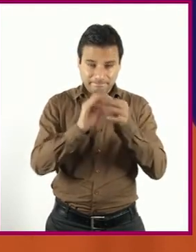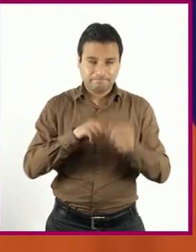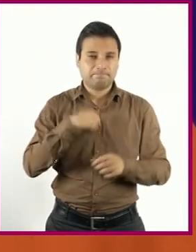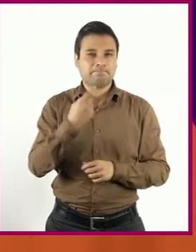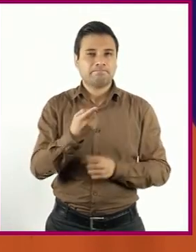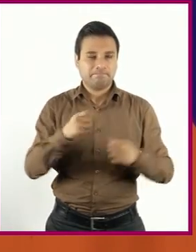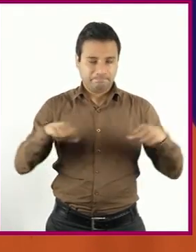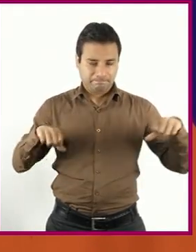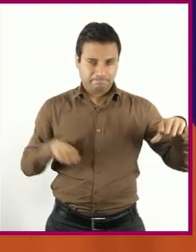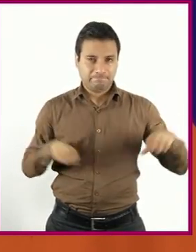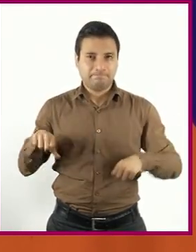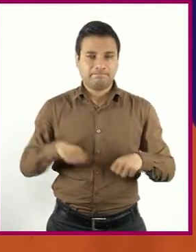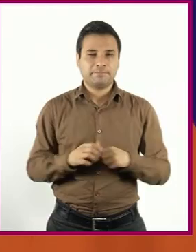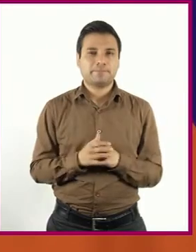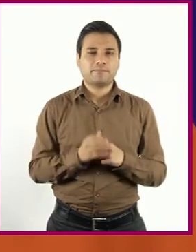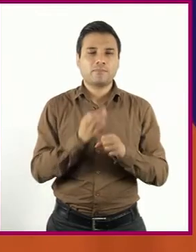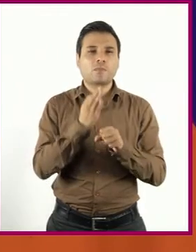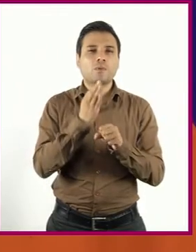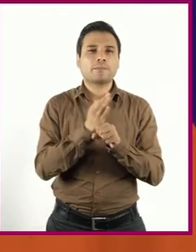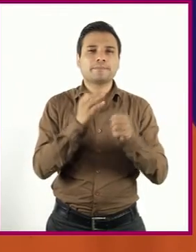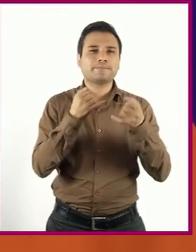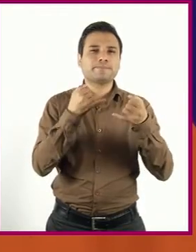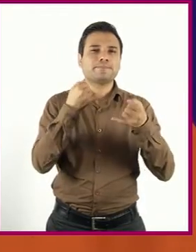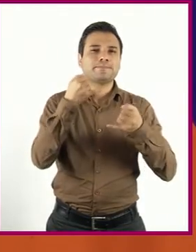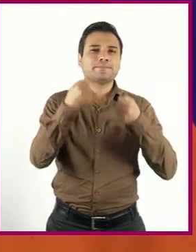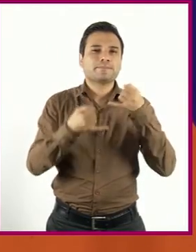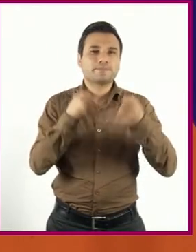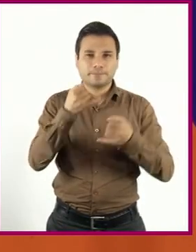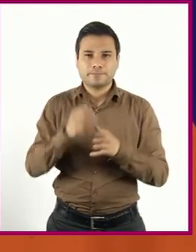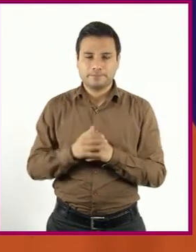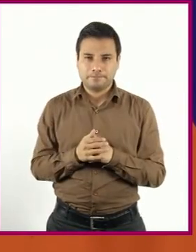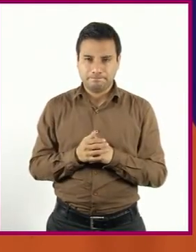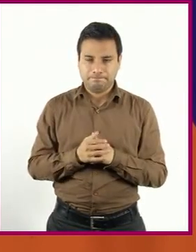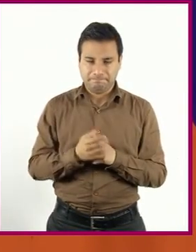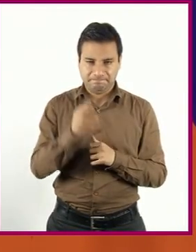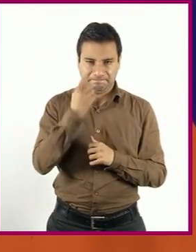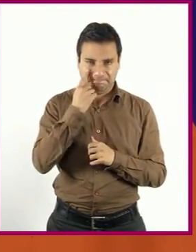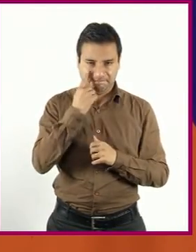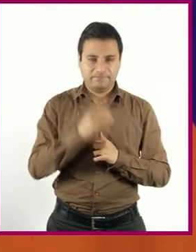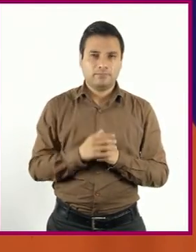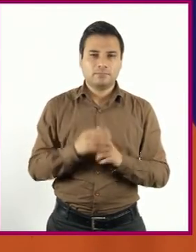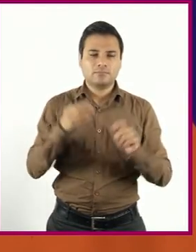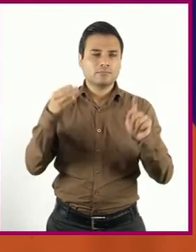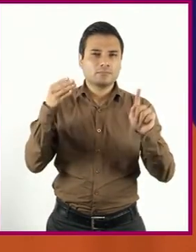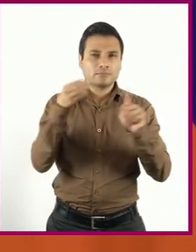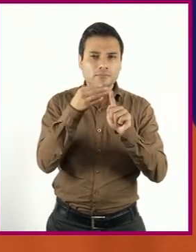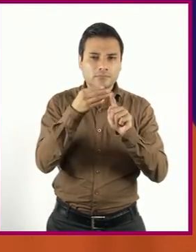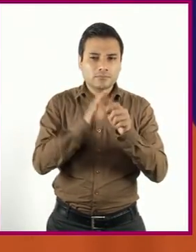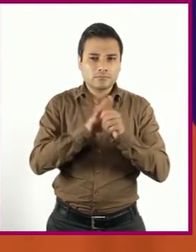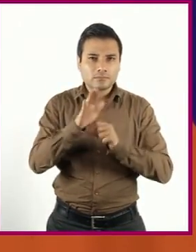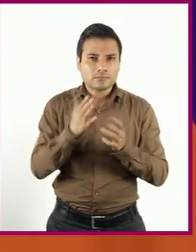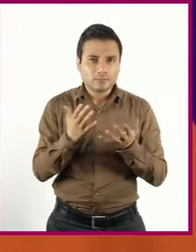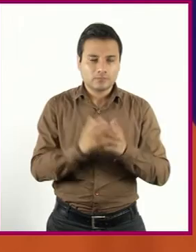reto. Hagamos un juego derivado del boliche. Yo les digo el objetivo y ustedes hagan